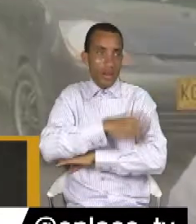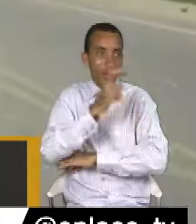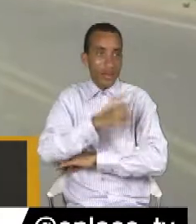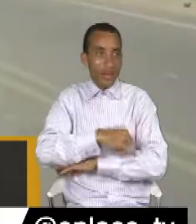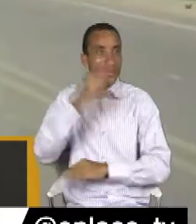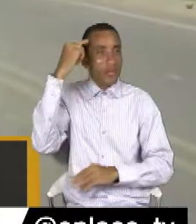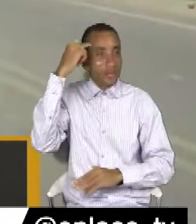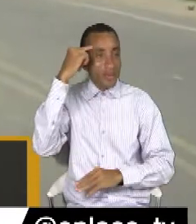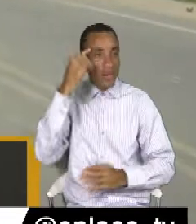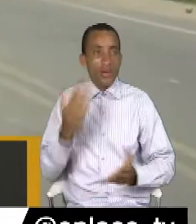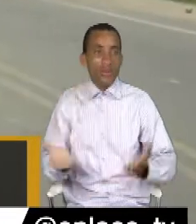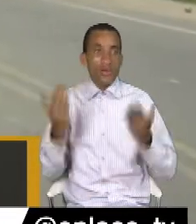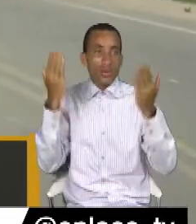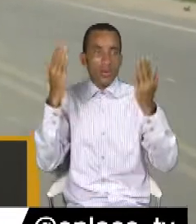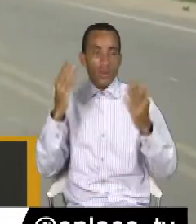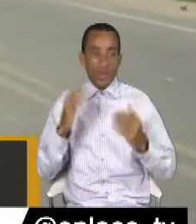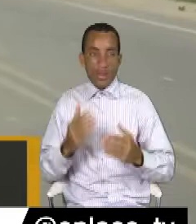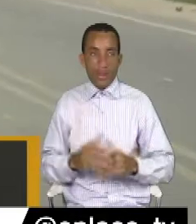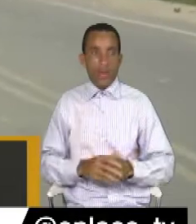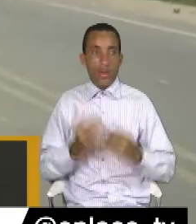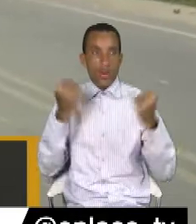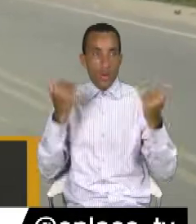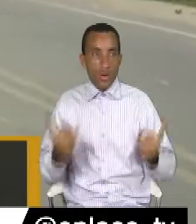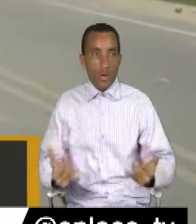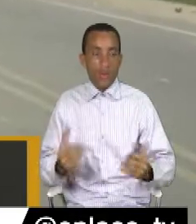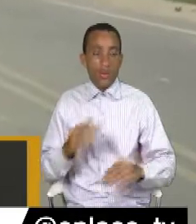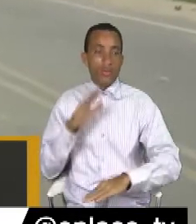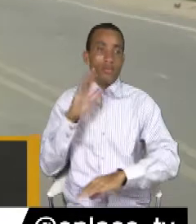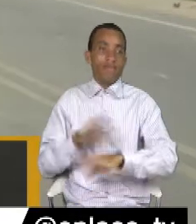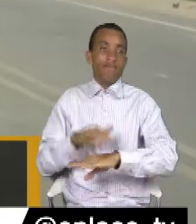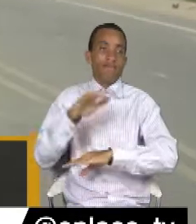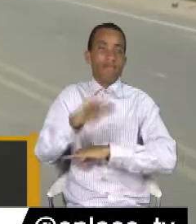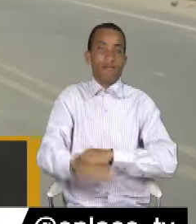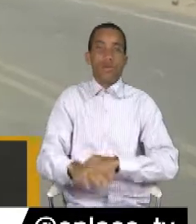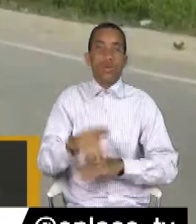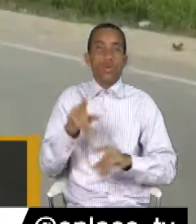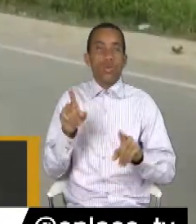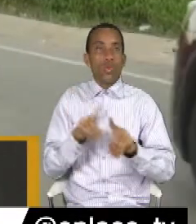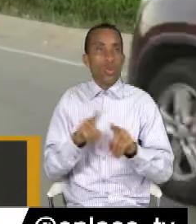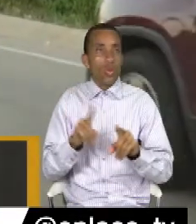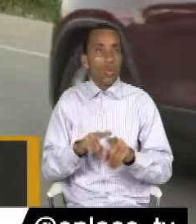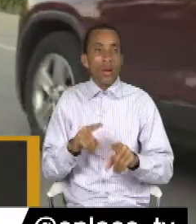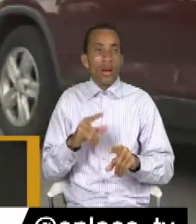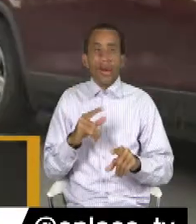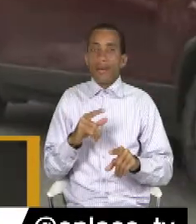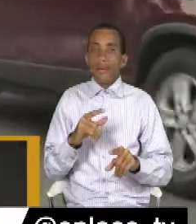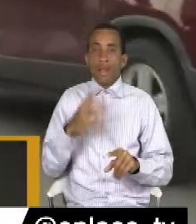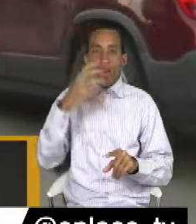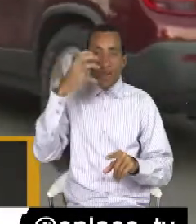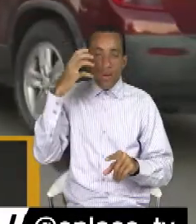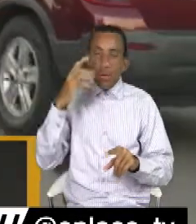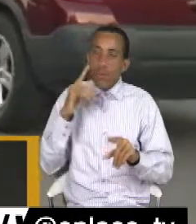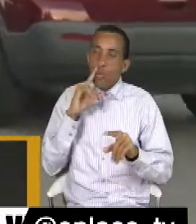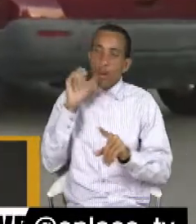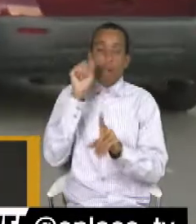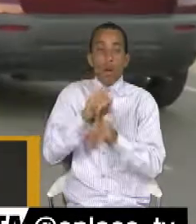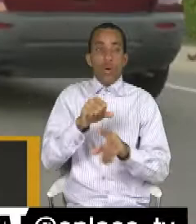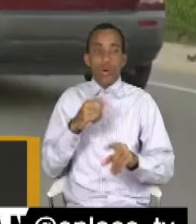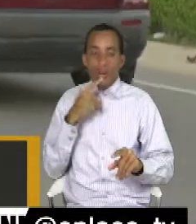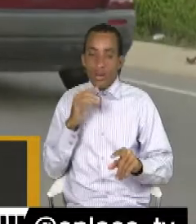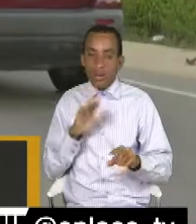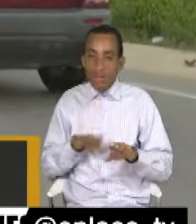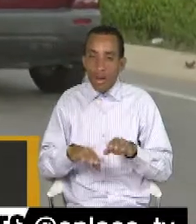ser para un beneficio de las comunidades, y hoy esta consecuencia nos trae el olvido, nos trae unas vías en mal estado, nos traen un puesto de salud en